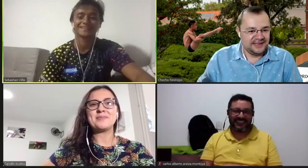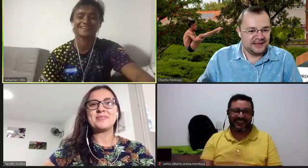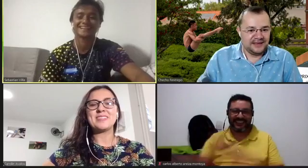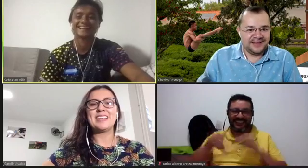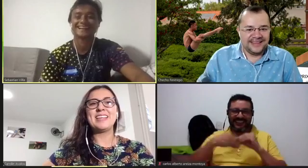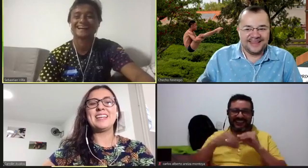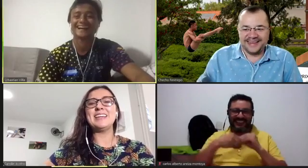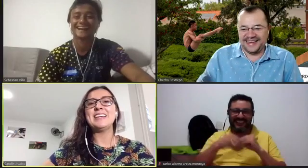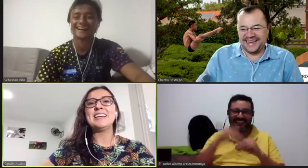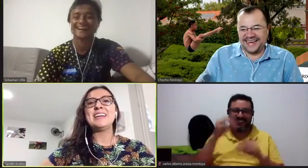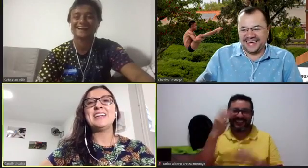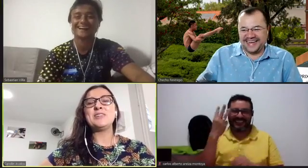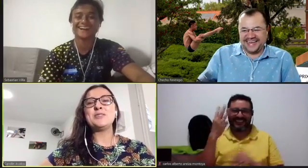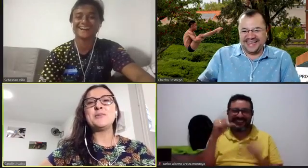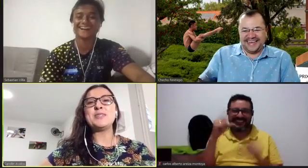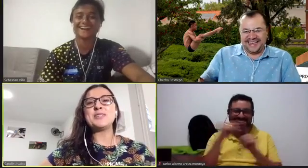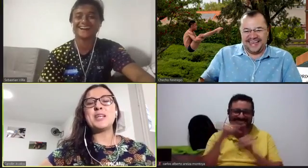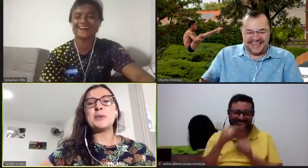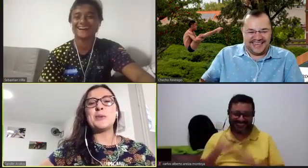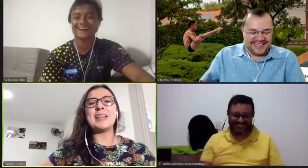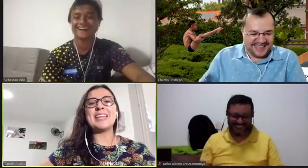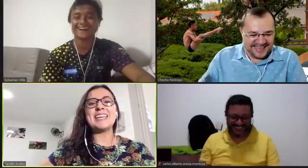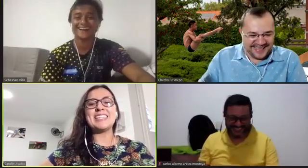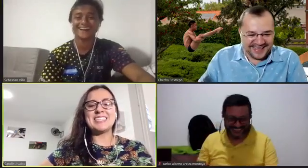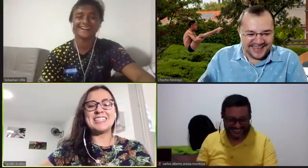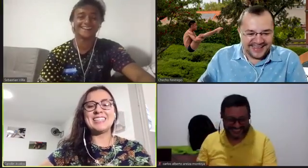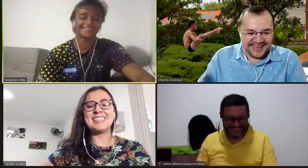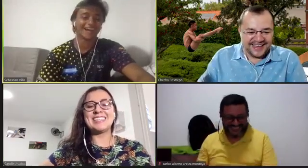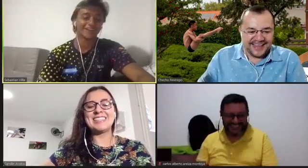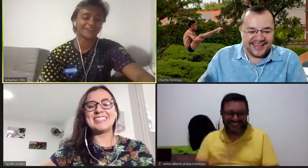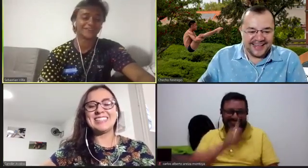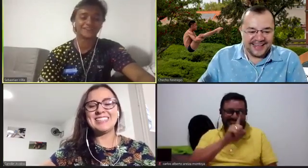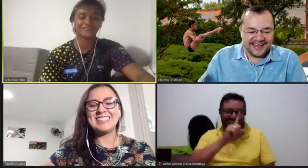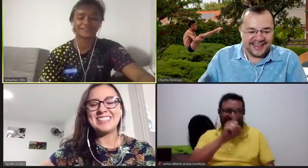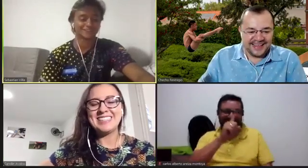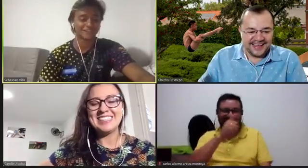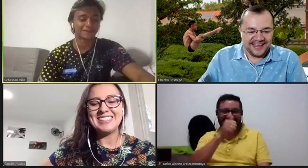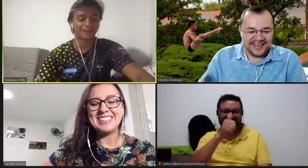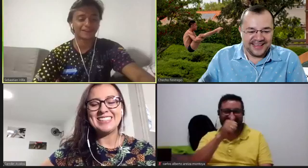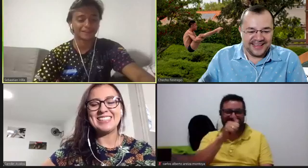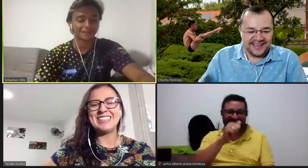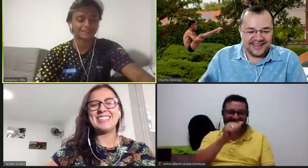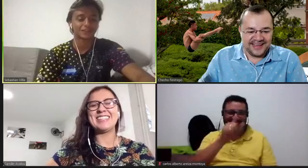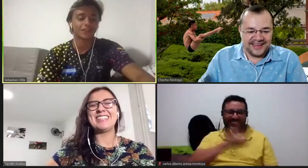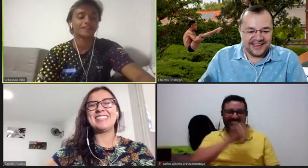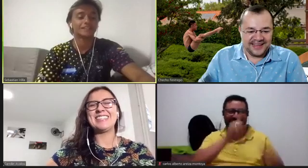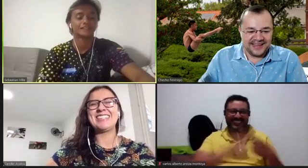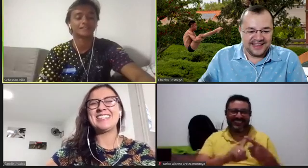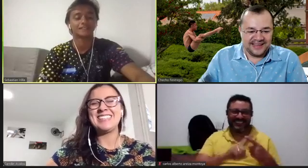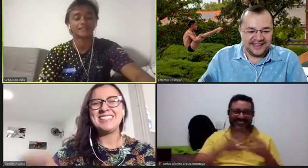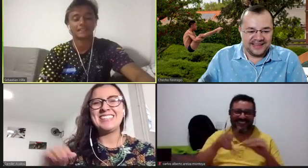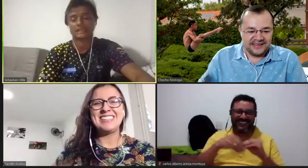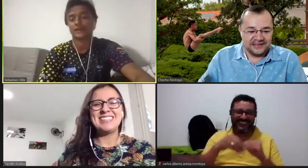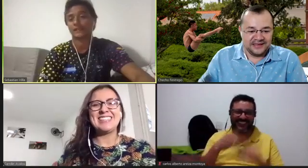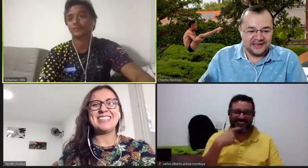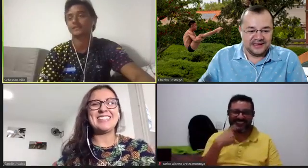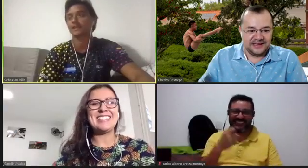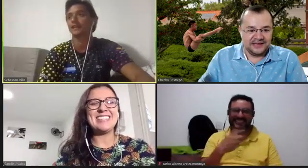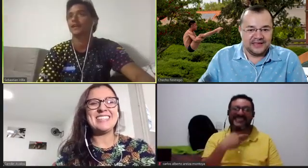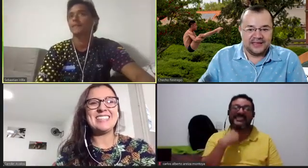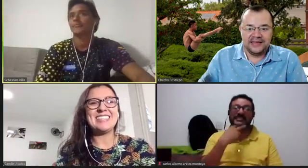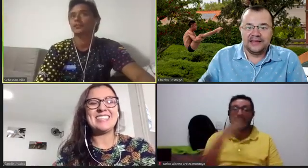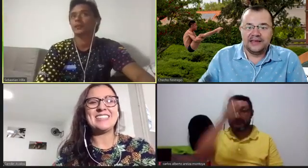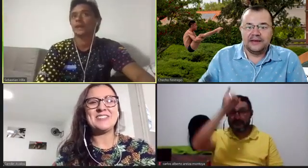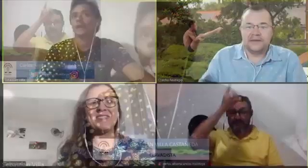fue. Los números del 1 al 10. Ah, no, los números sí, pero tres palabritas más. No, difícil, difícil. Y la verdad, pues es